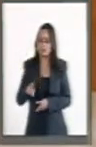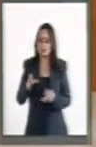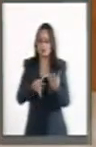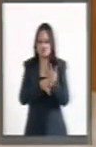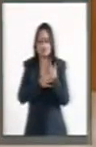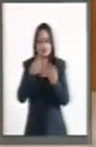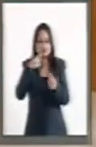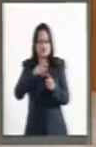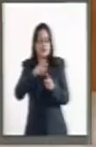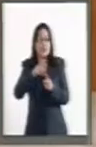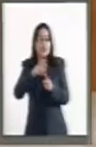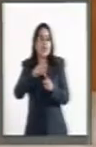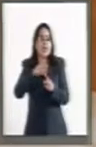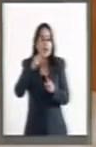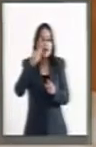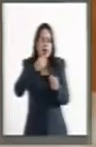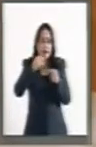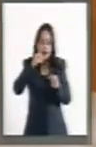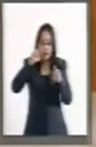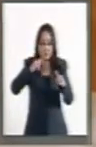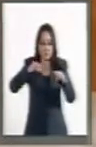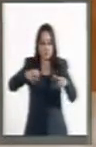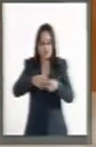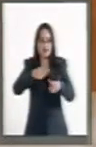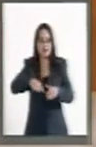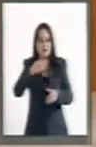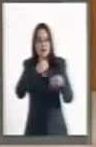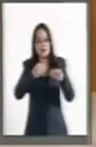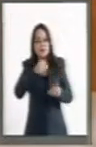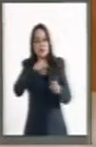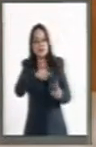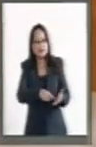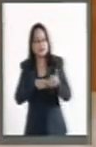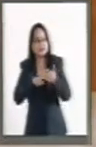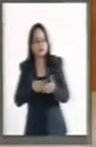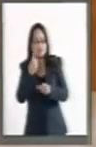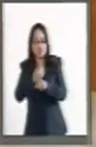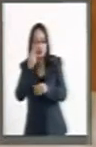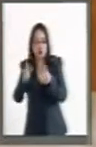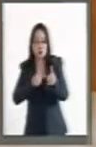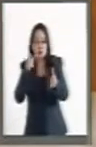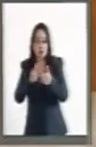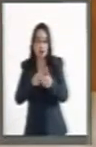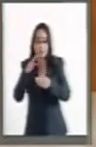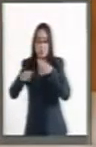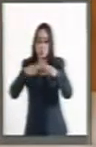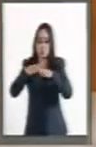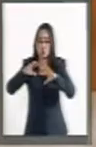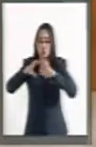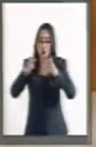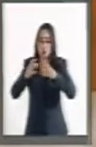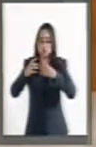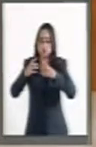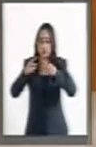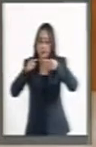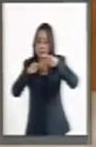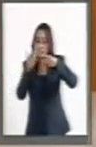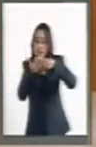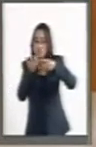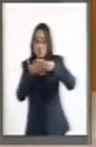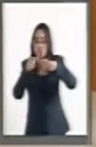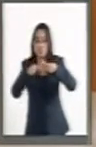para la Agricultura y la Alimentación, donde en este reporte nos pone en primer lugar, incluso por encima de los Estados